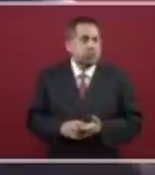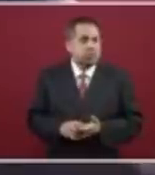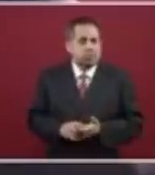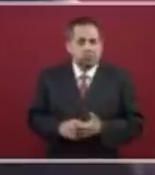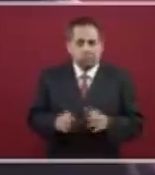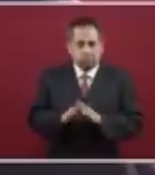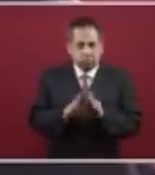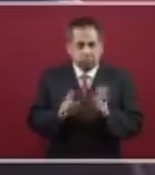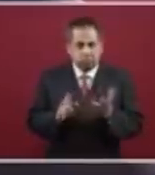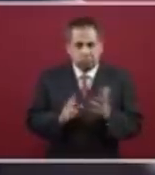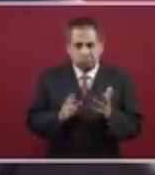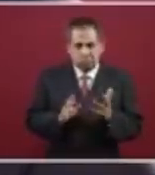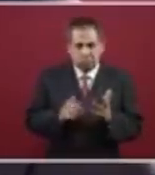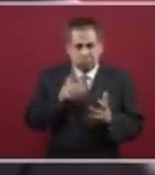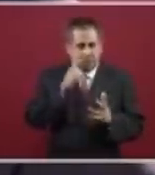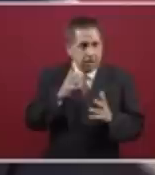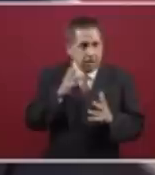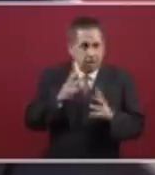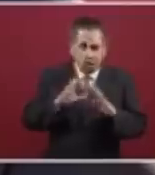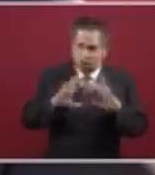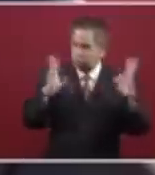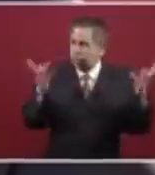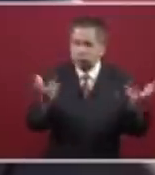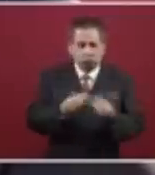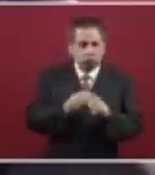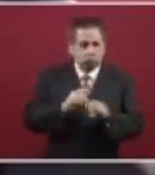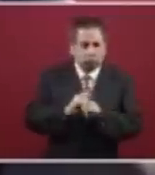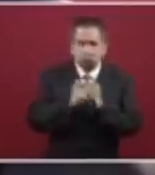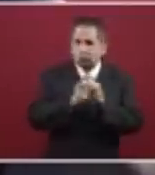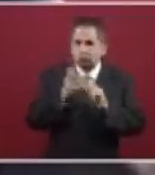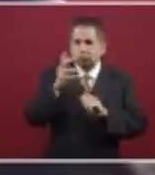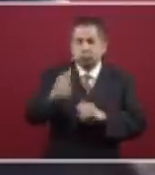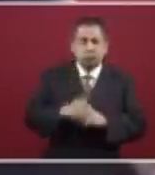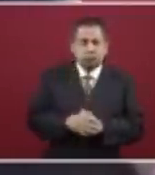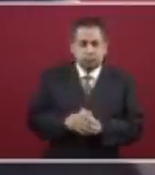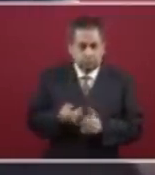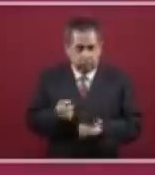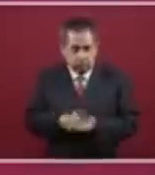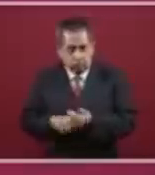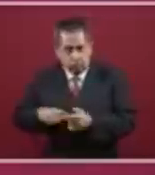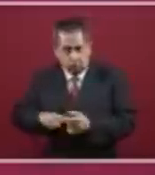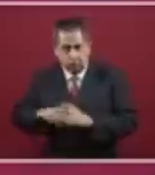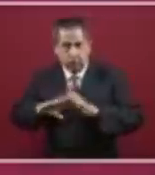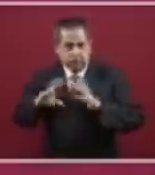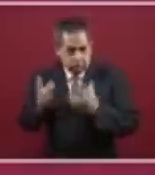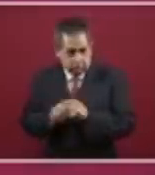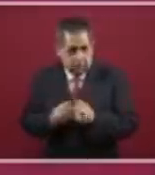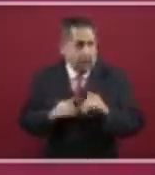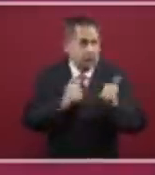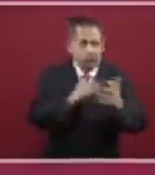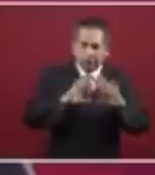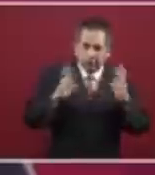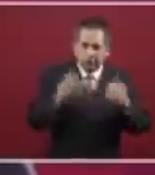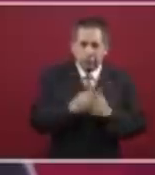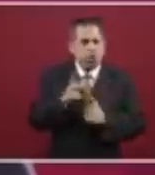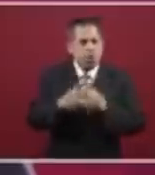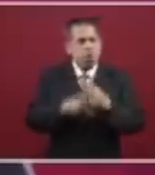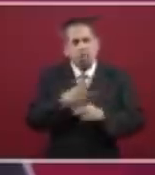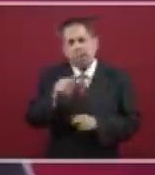La unidad para la transformación. Entonces, adentro del gobierno y afuera. Pero vamos muy